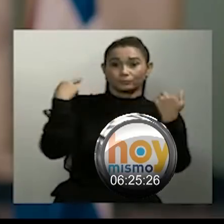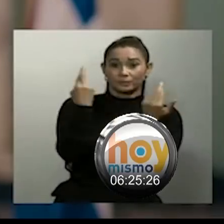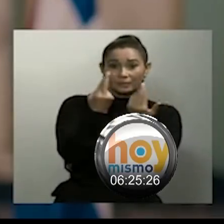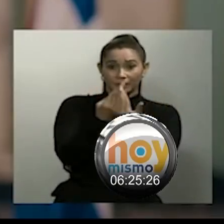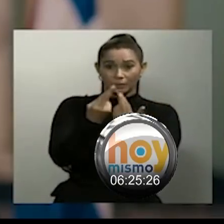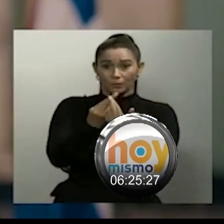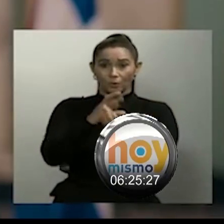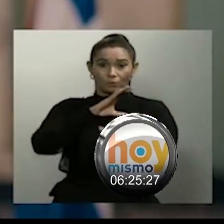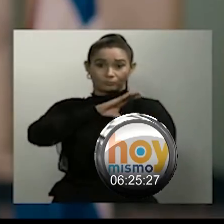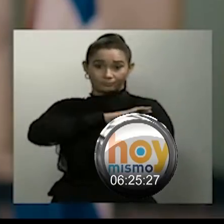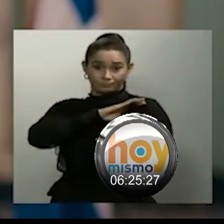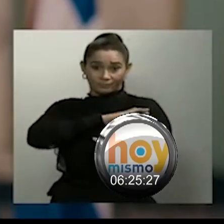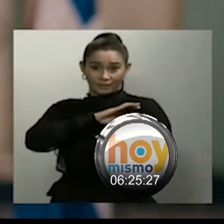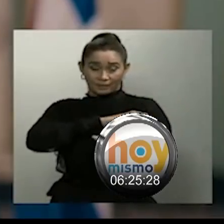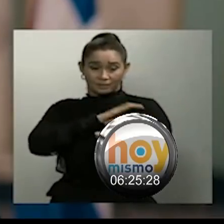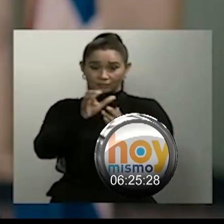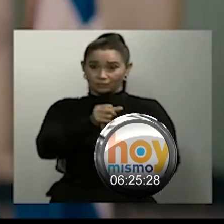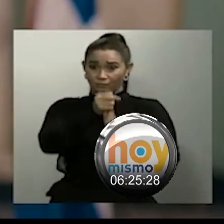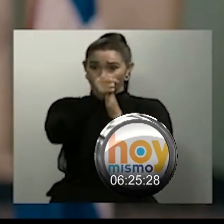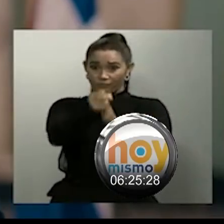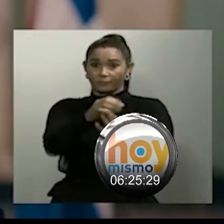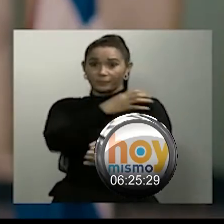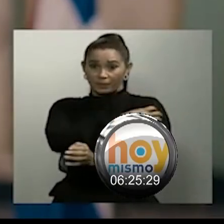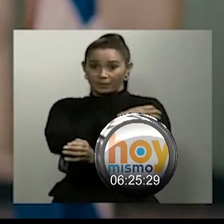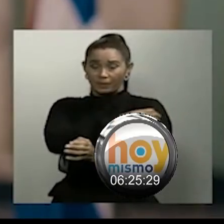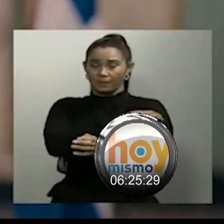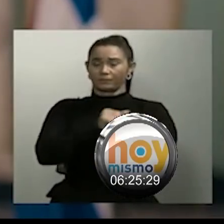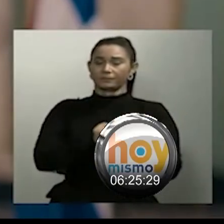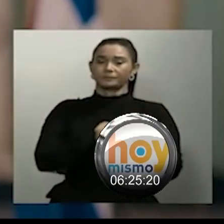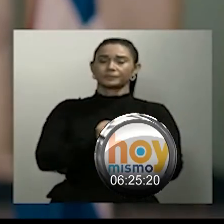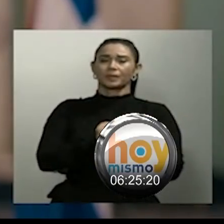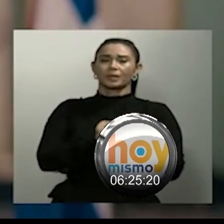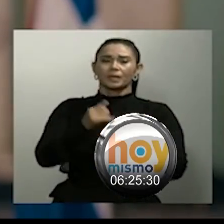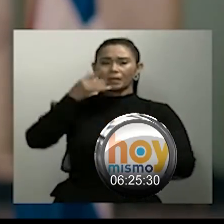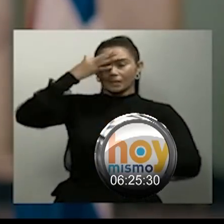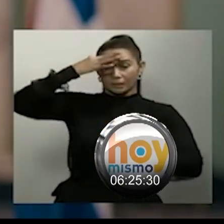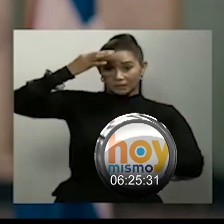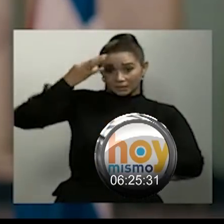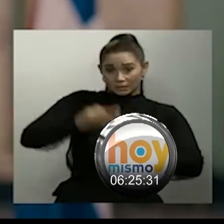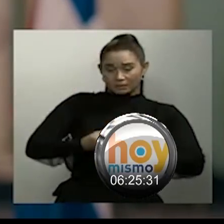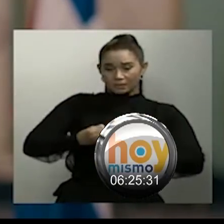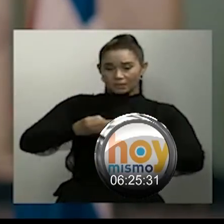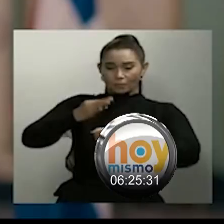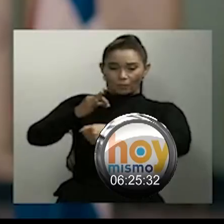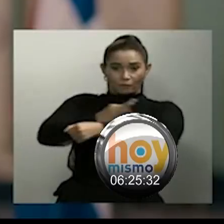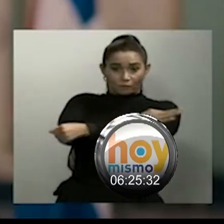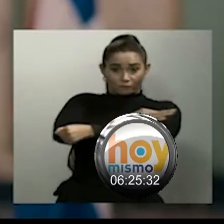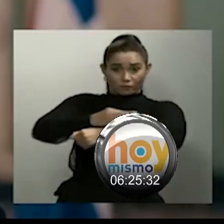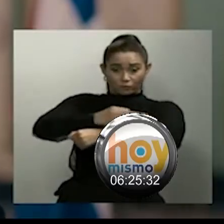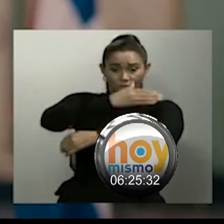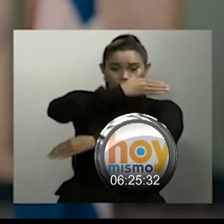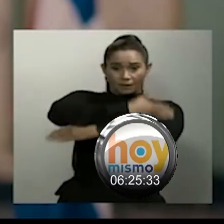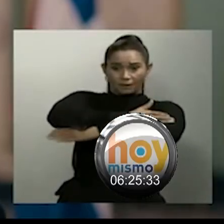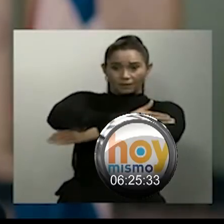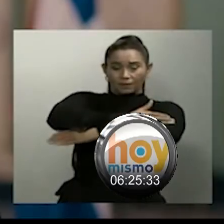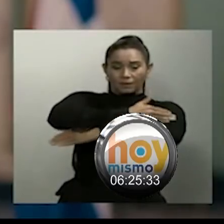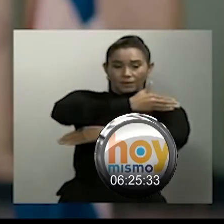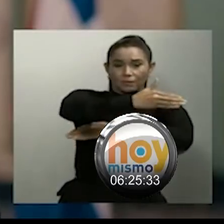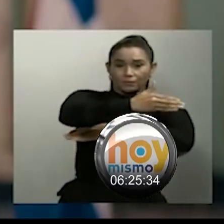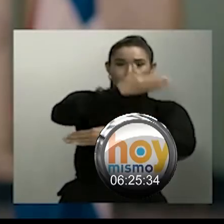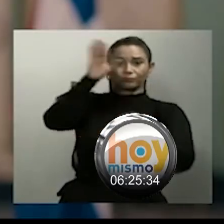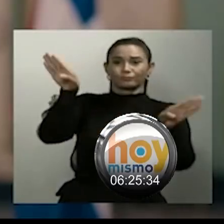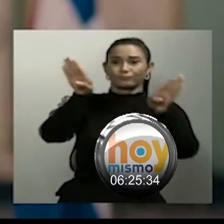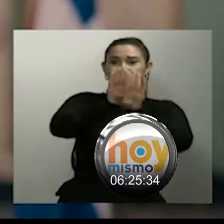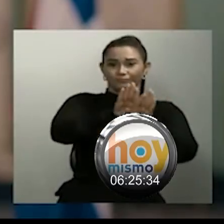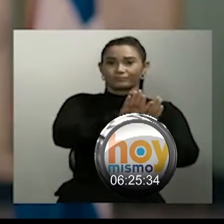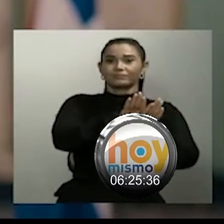cambiando, que hayamos cambiado tanto, porque si eso hubieran hecho en el pasado, el escándalo que se arma aquí diciendo que el gobierno fue a comprar periodistas para Nueva York,